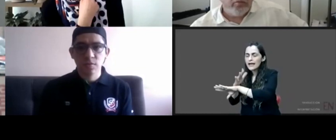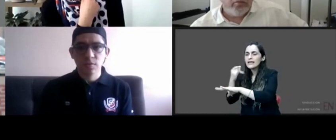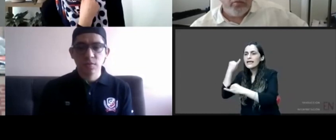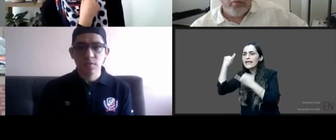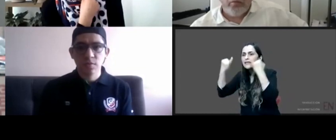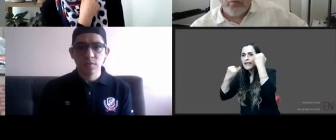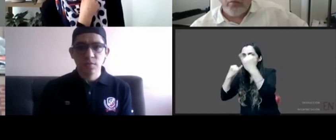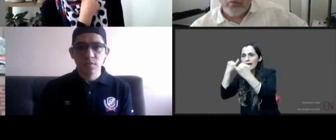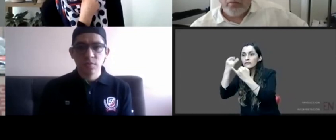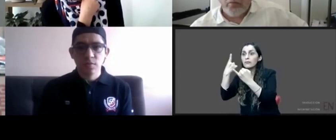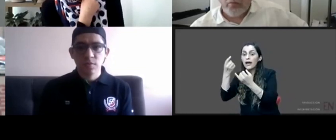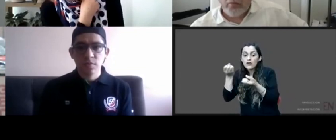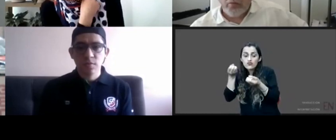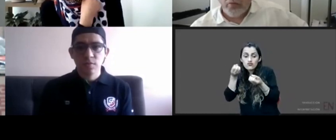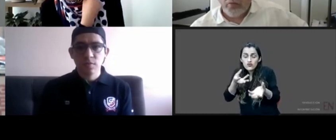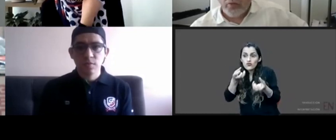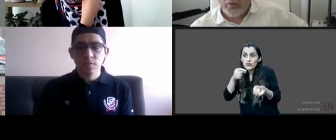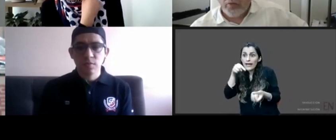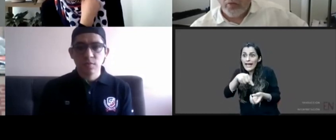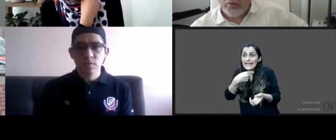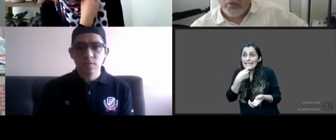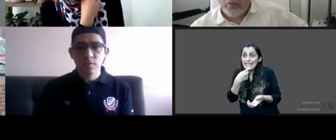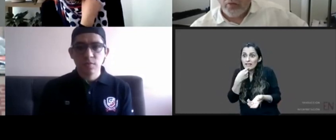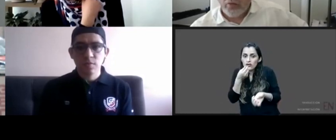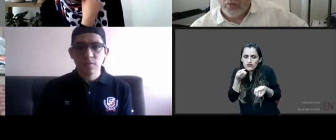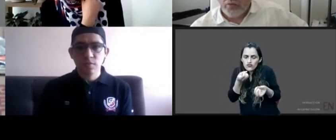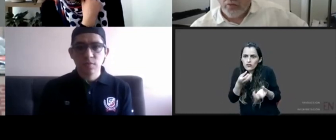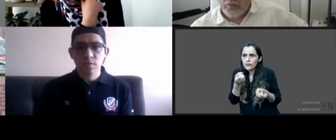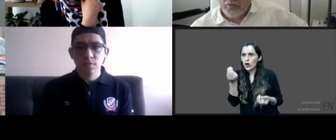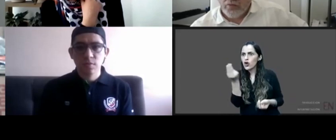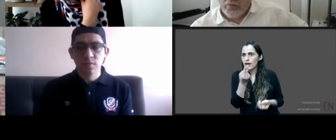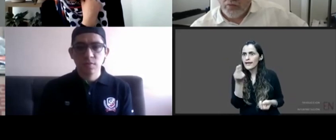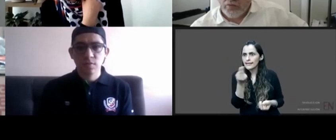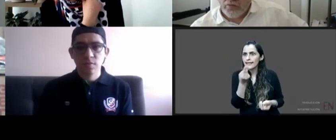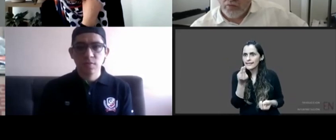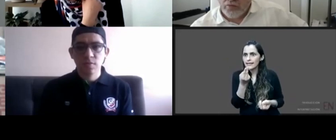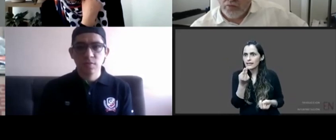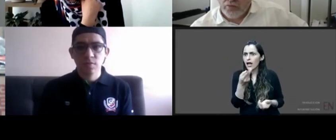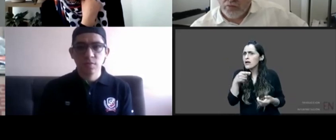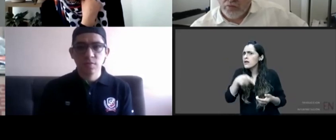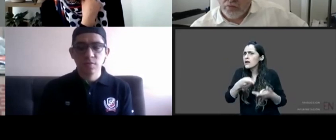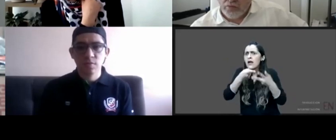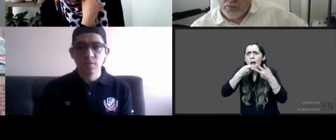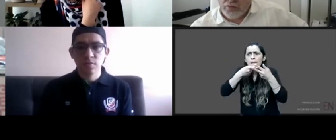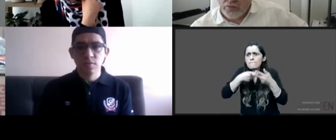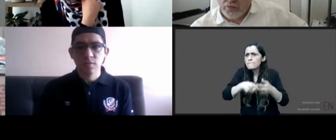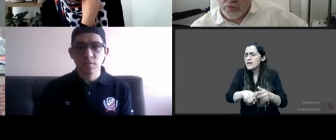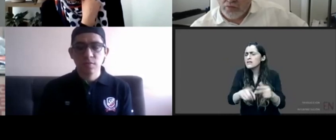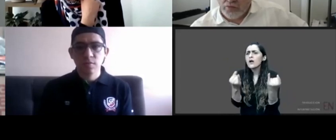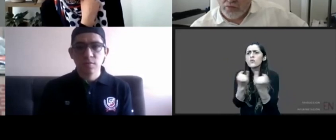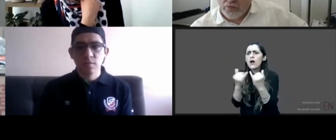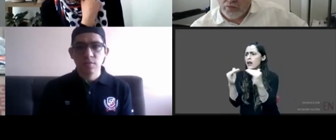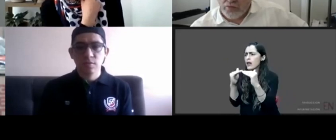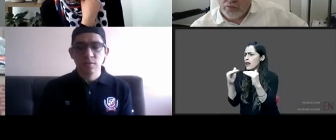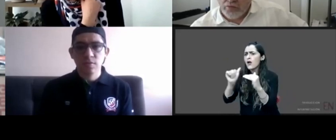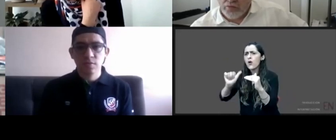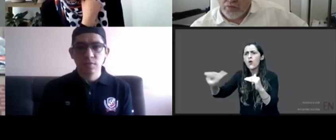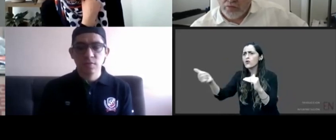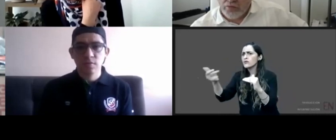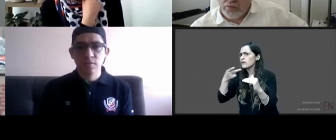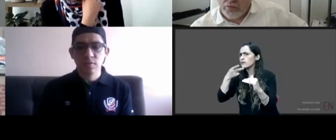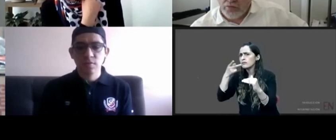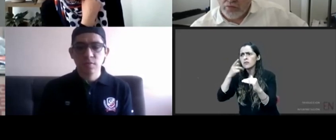Y entonces, como se dice coloquialmente, arrancar todos desde las mismas condiciones y, por lo